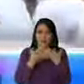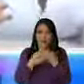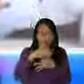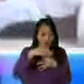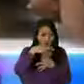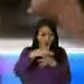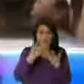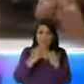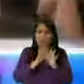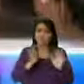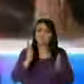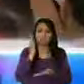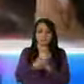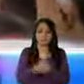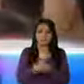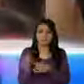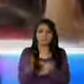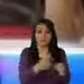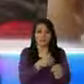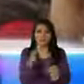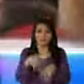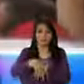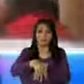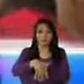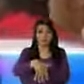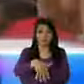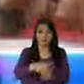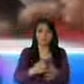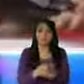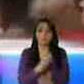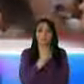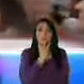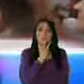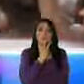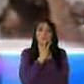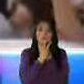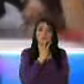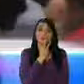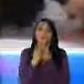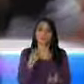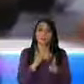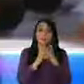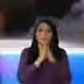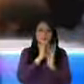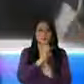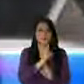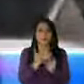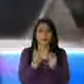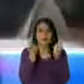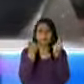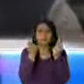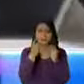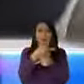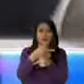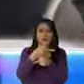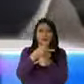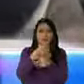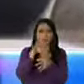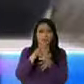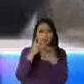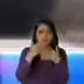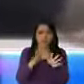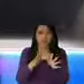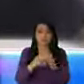fraude. En esta otra manifestación, Abdalá Bucaram Puley exigió también resultados al CNE ante